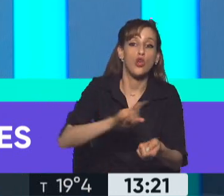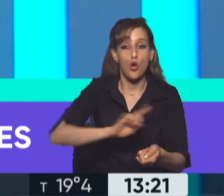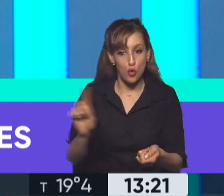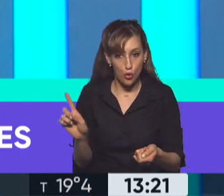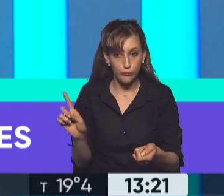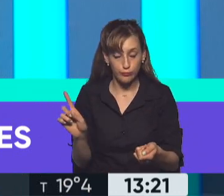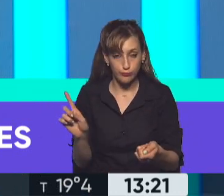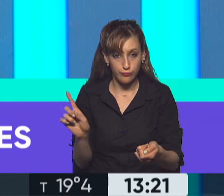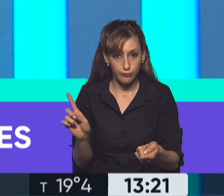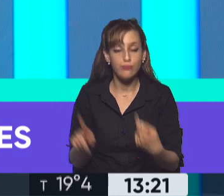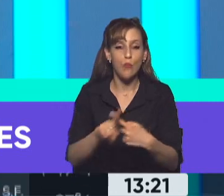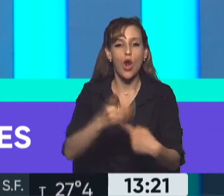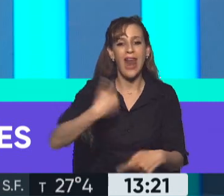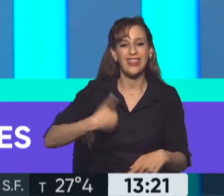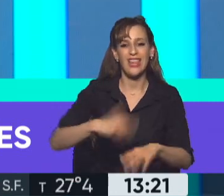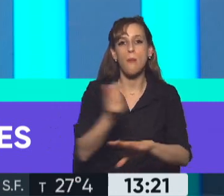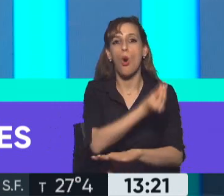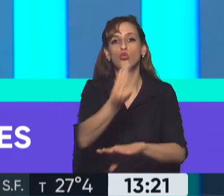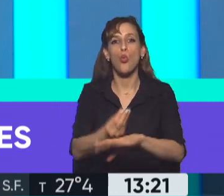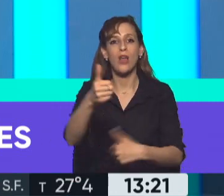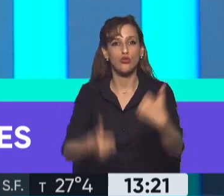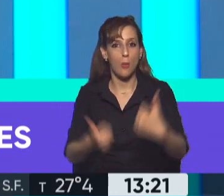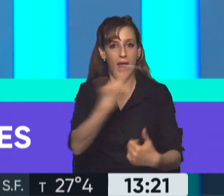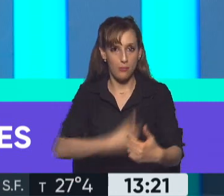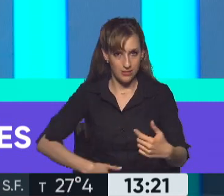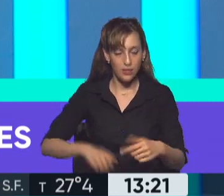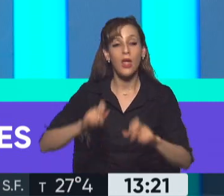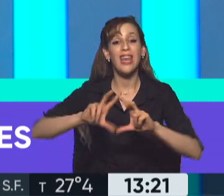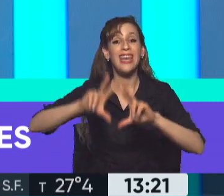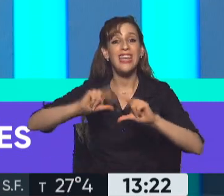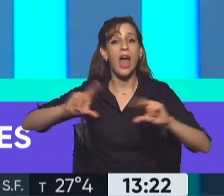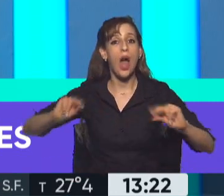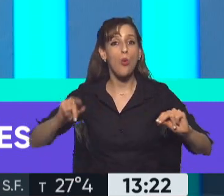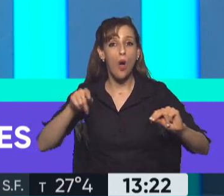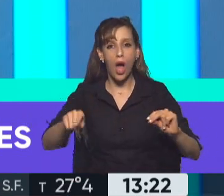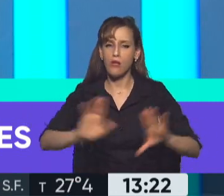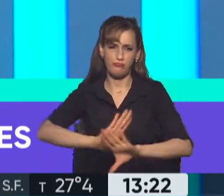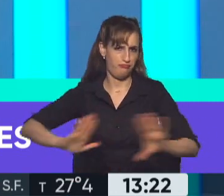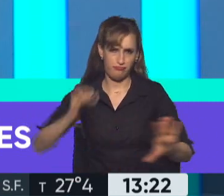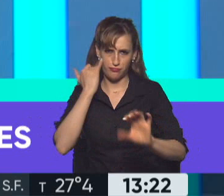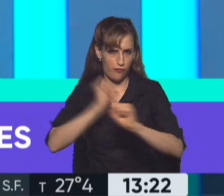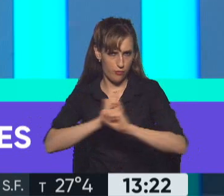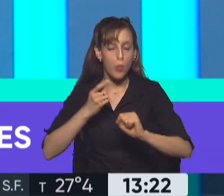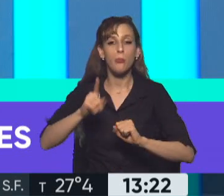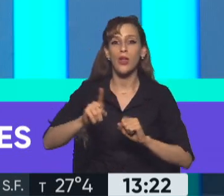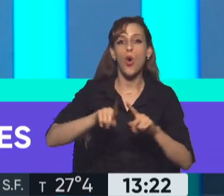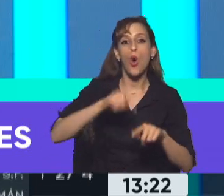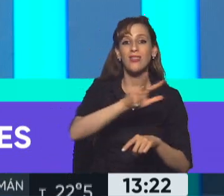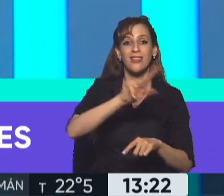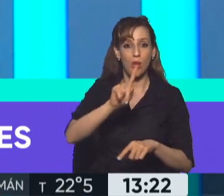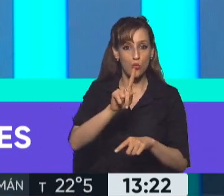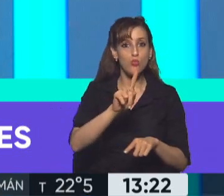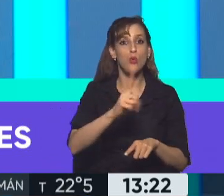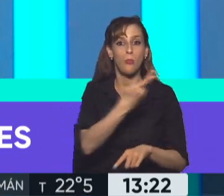postulación de argentina y argentina se salvo nicaragua diría que no hay dudas el resto de los 31 miembros